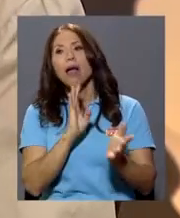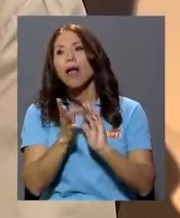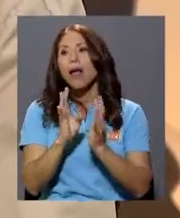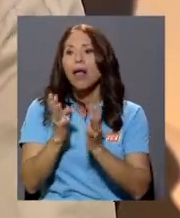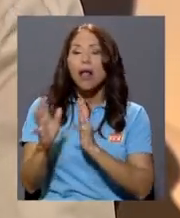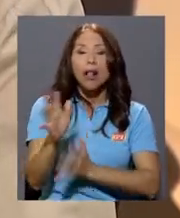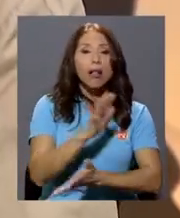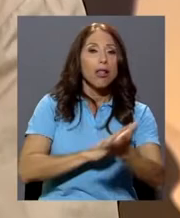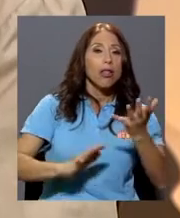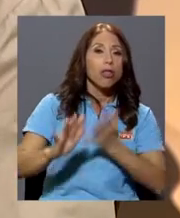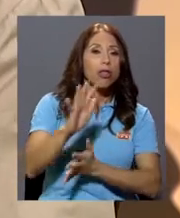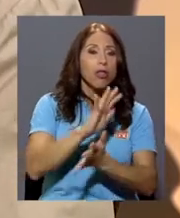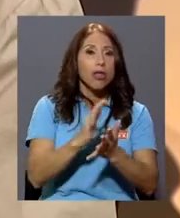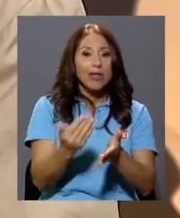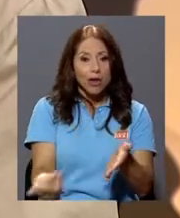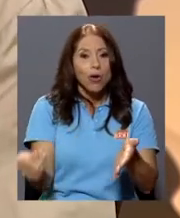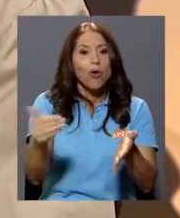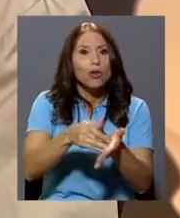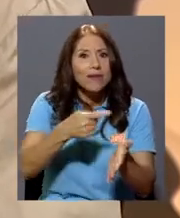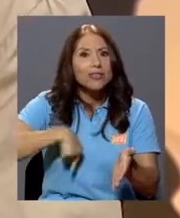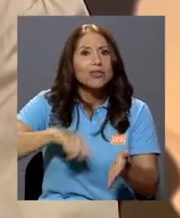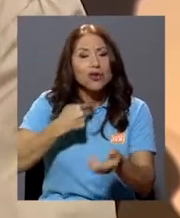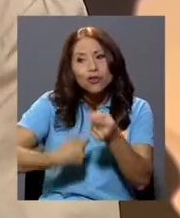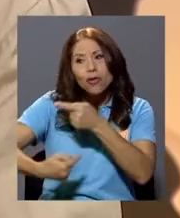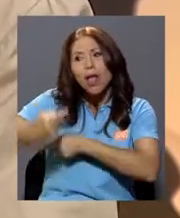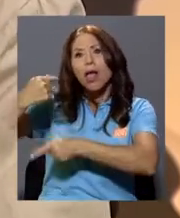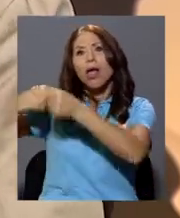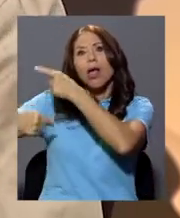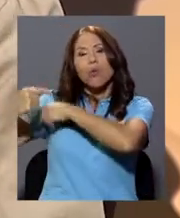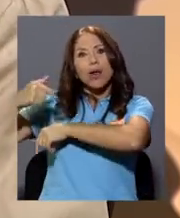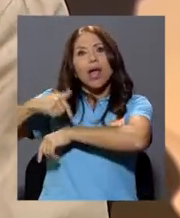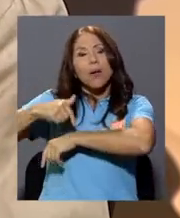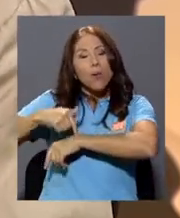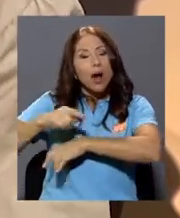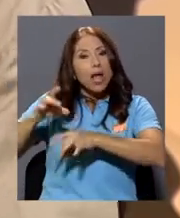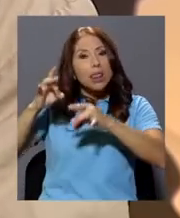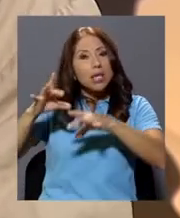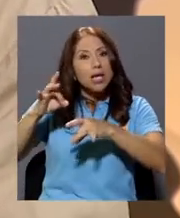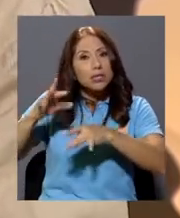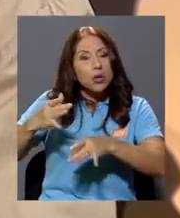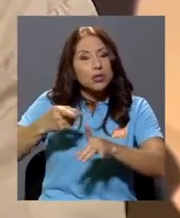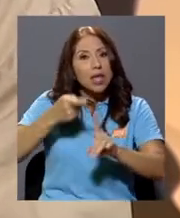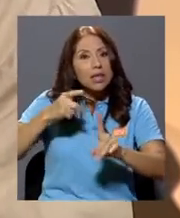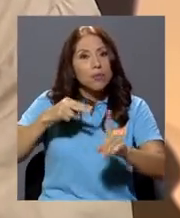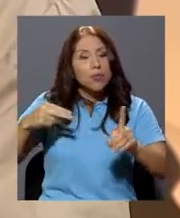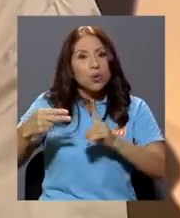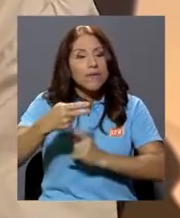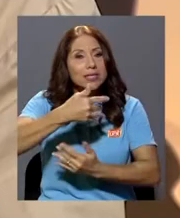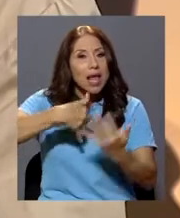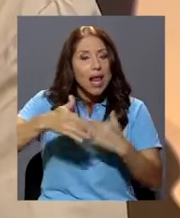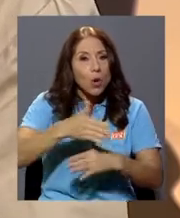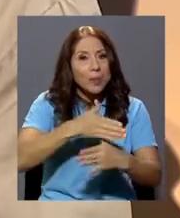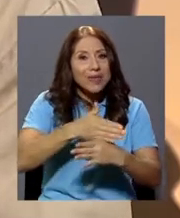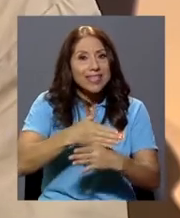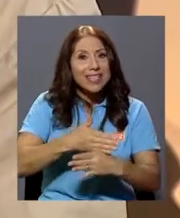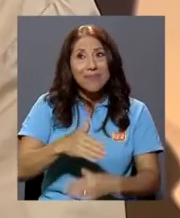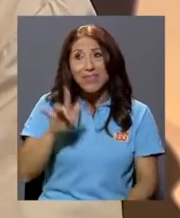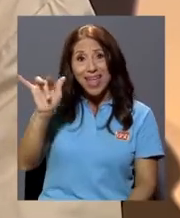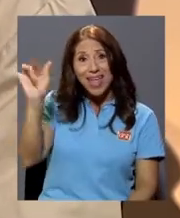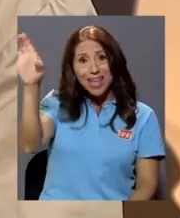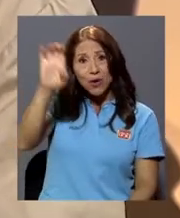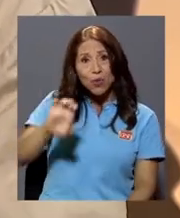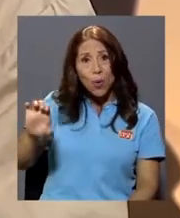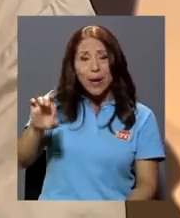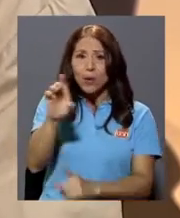volver a situarnos ante una época verdaderamente, digamos, desastrosa desde el punto de vista de la convivencia como tal. En Europa estamos